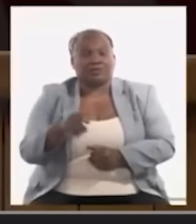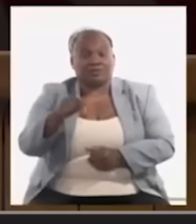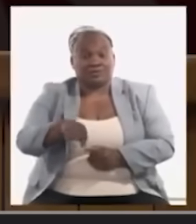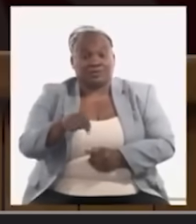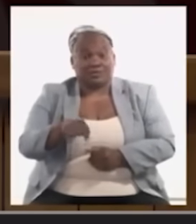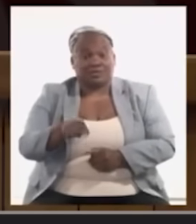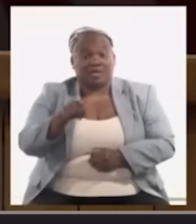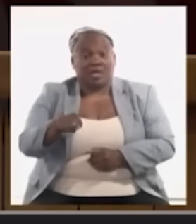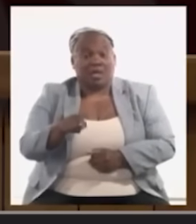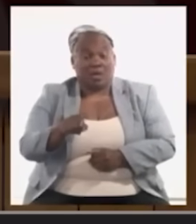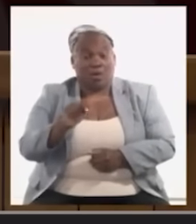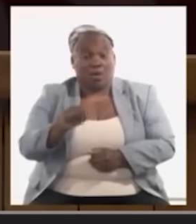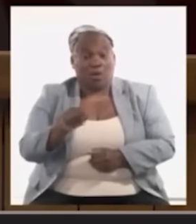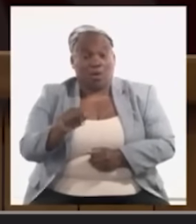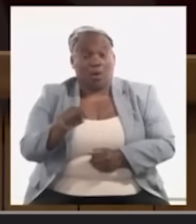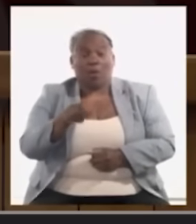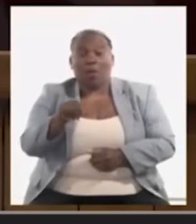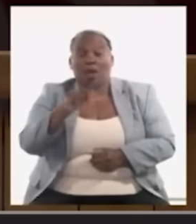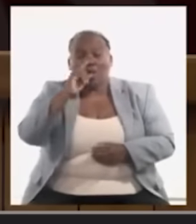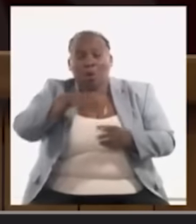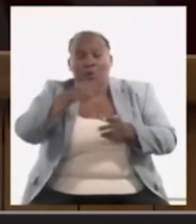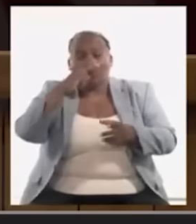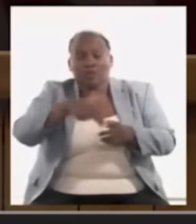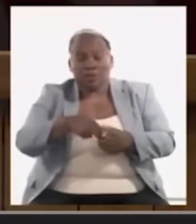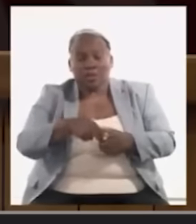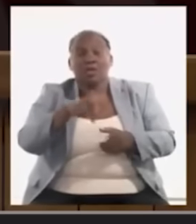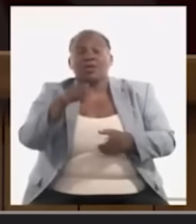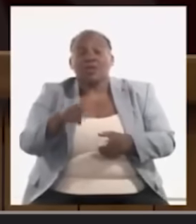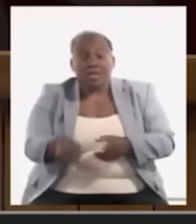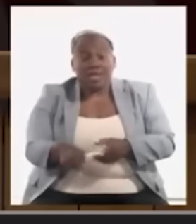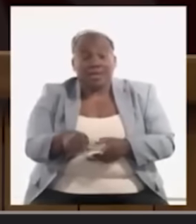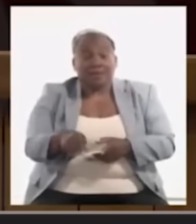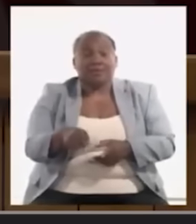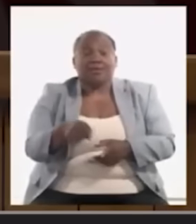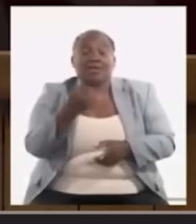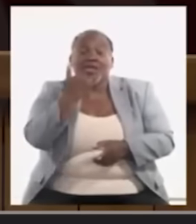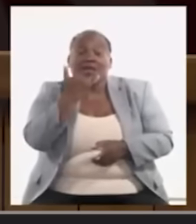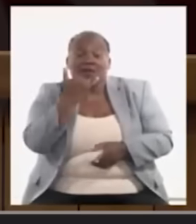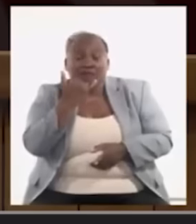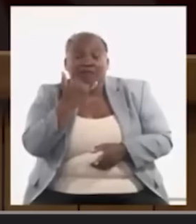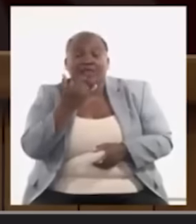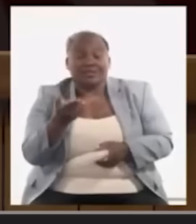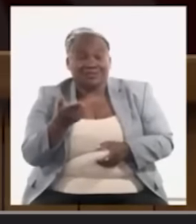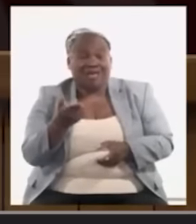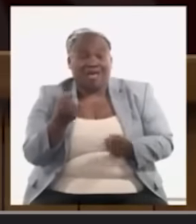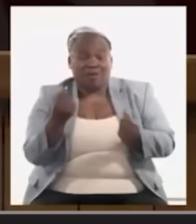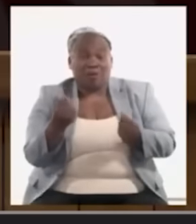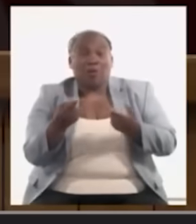los combustibles que inciden en todo lo económico, pero también en la generación de electricidad, en todo,